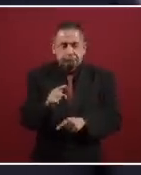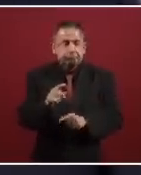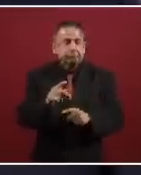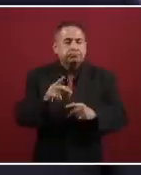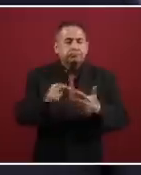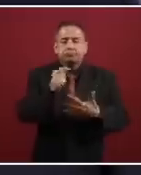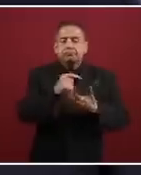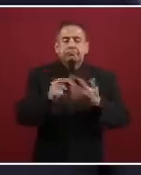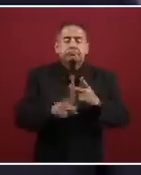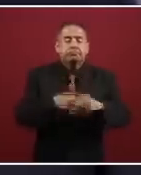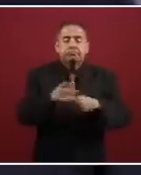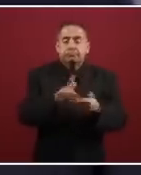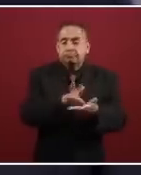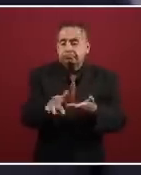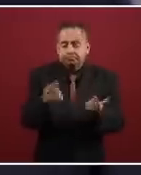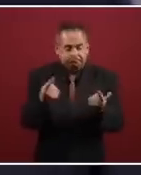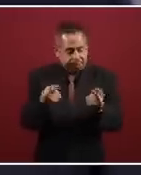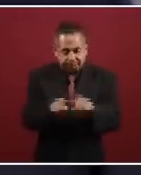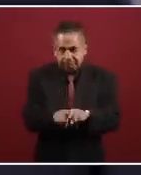prestaciones,